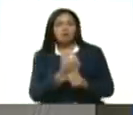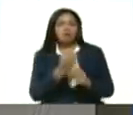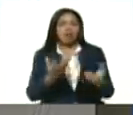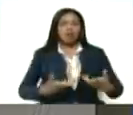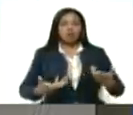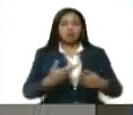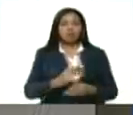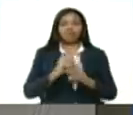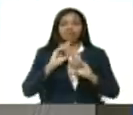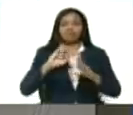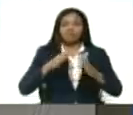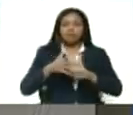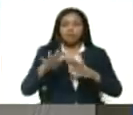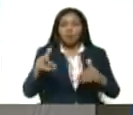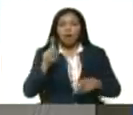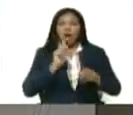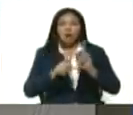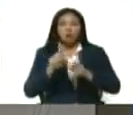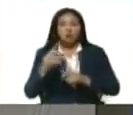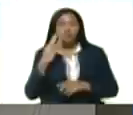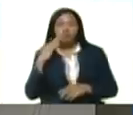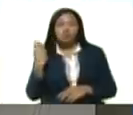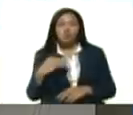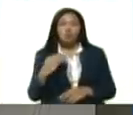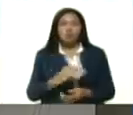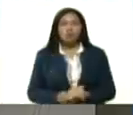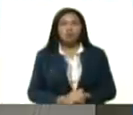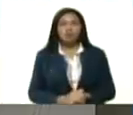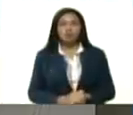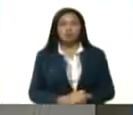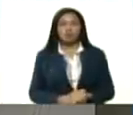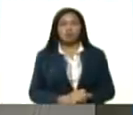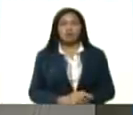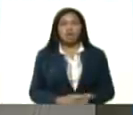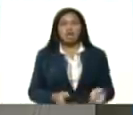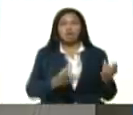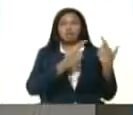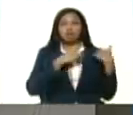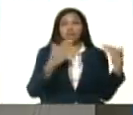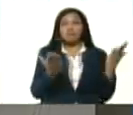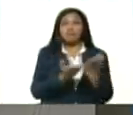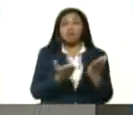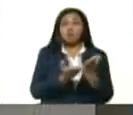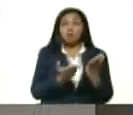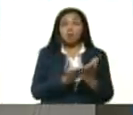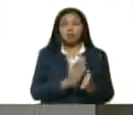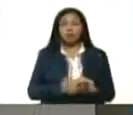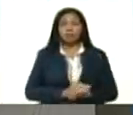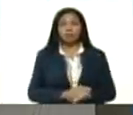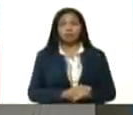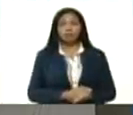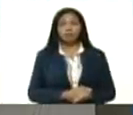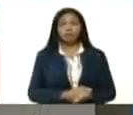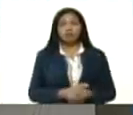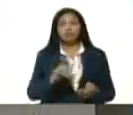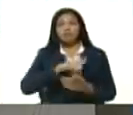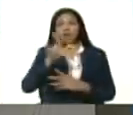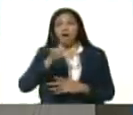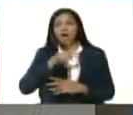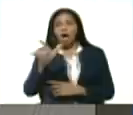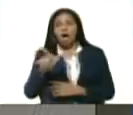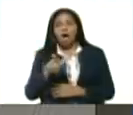que algunos de estos jóvenes y el dueño de esta escuela habían viajado o para